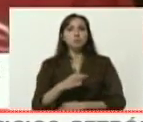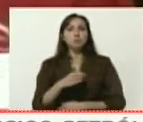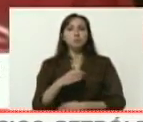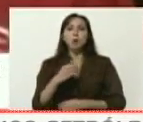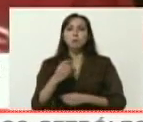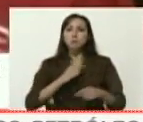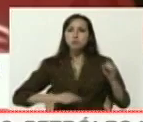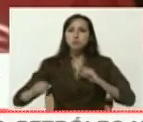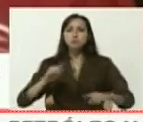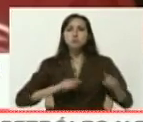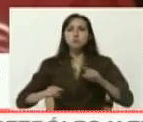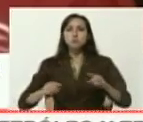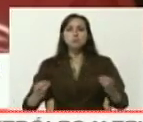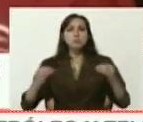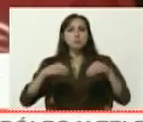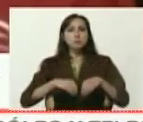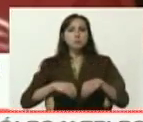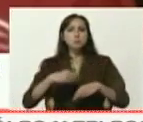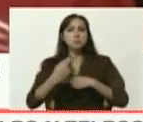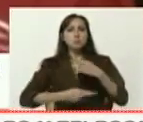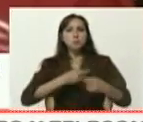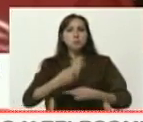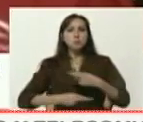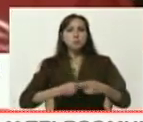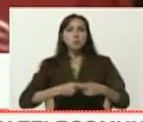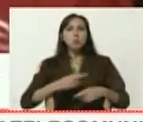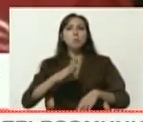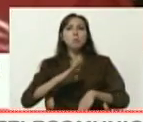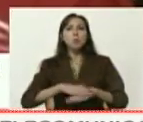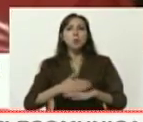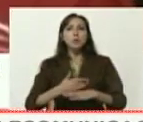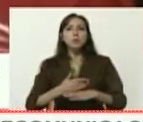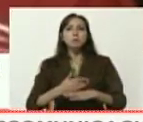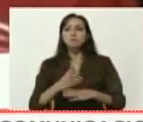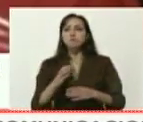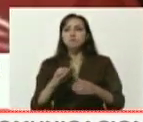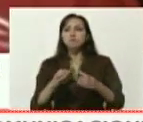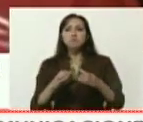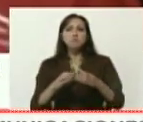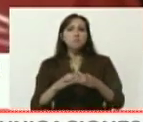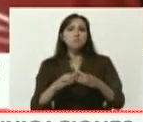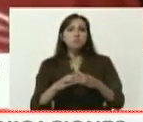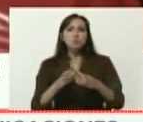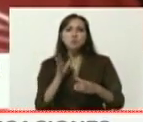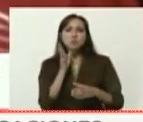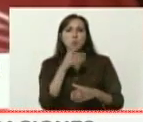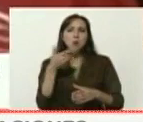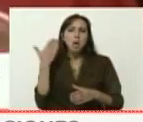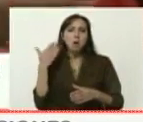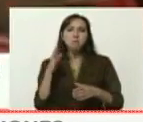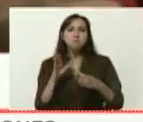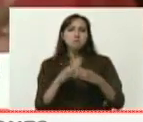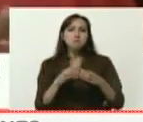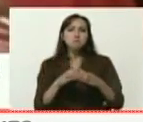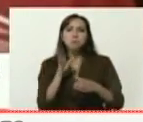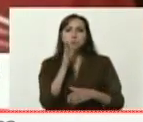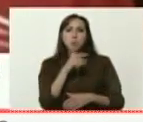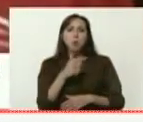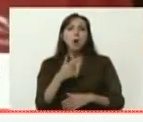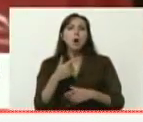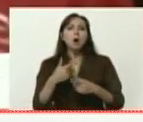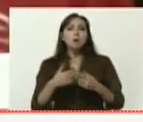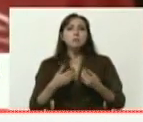de revolucionarios, porque decíamos que aquí no había un partido revolucionario que expresara la